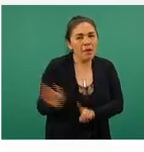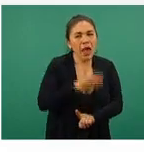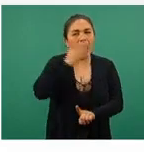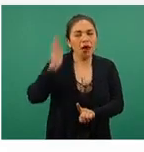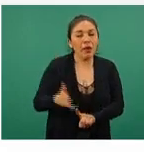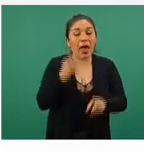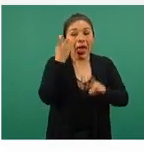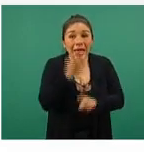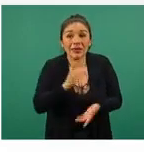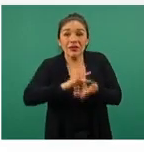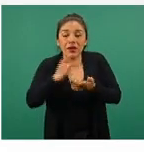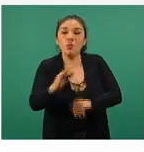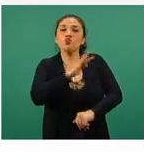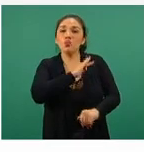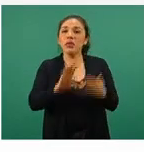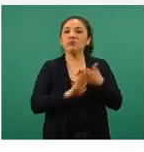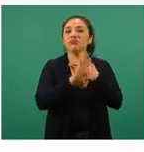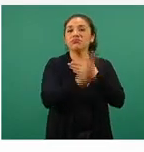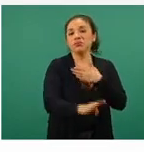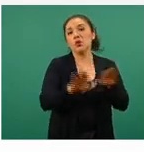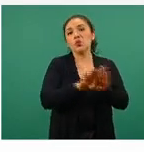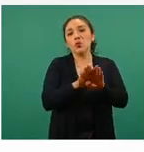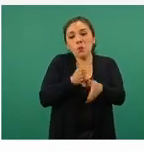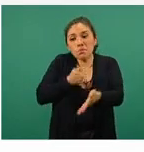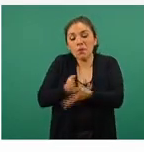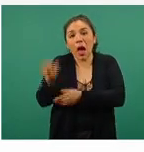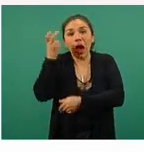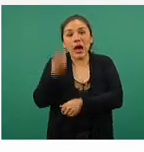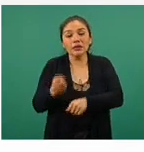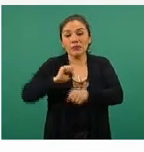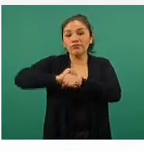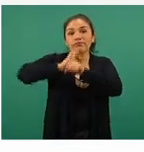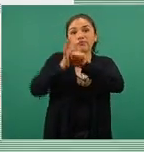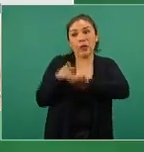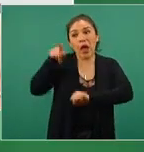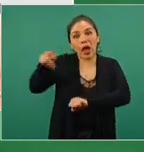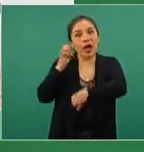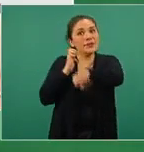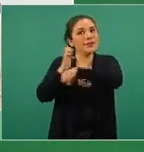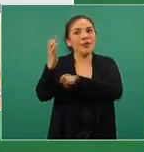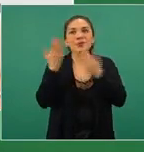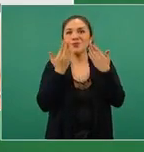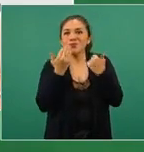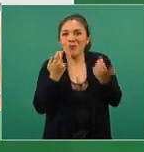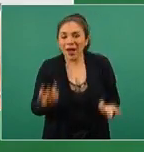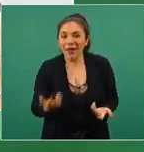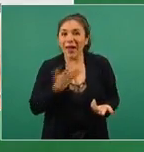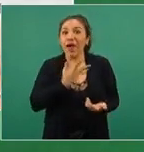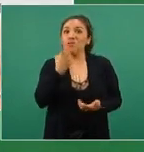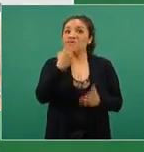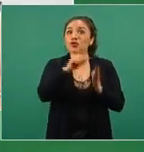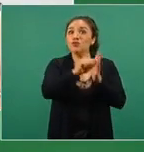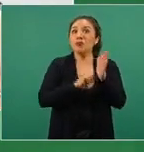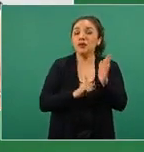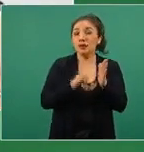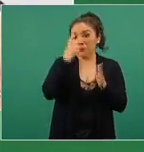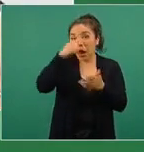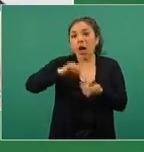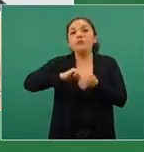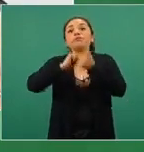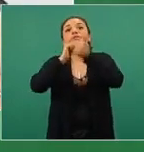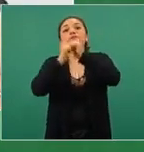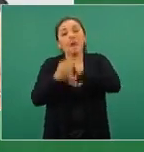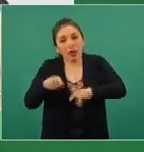pudimos evitar que ingresara este virus al Estado en ese momento. Tuvimos 2 meses para que se diera la